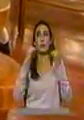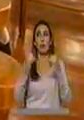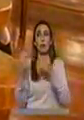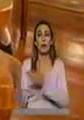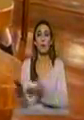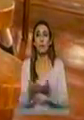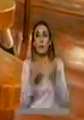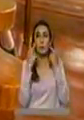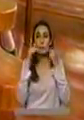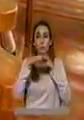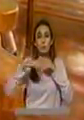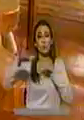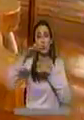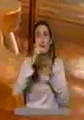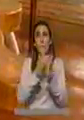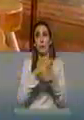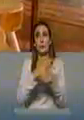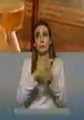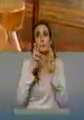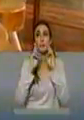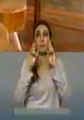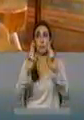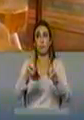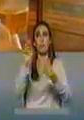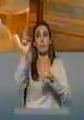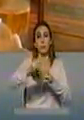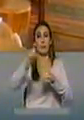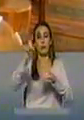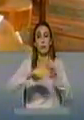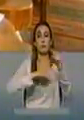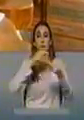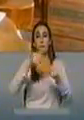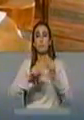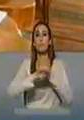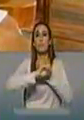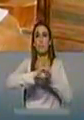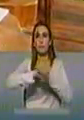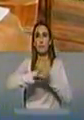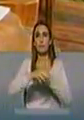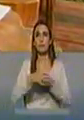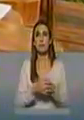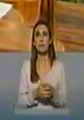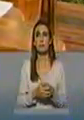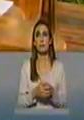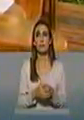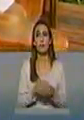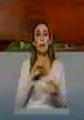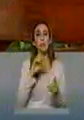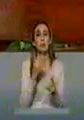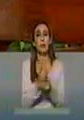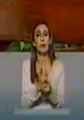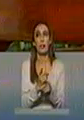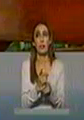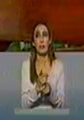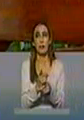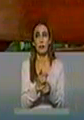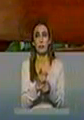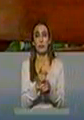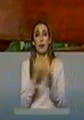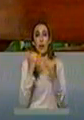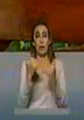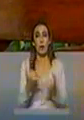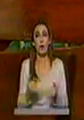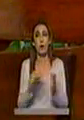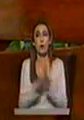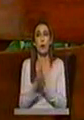yo, este tipo de productos es lo que necesitamos para poder promover el turismo. Claro que sí, es muy importante lo que usted ha mencionado, el